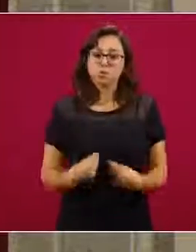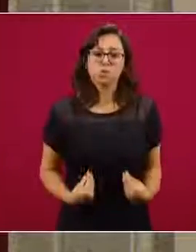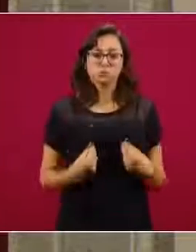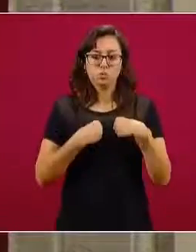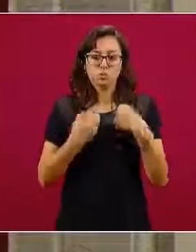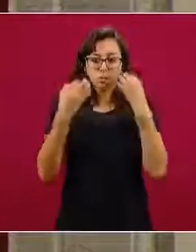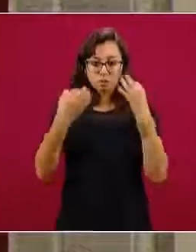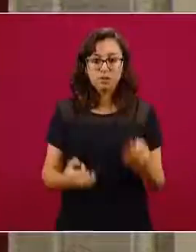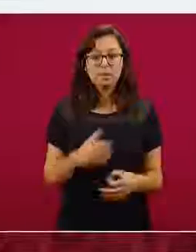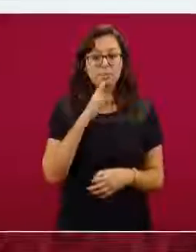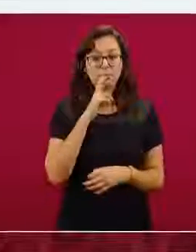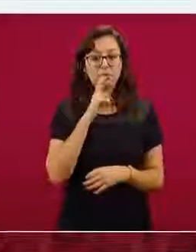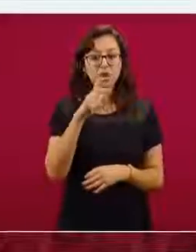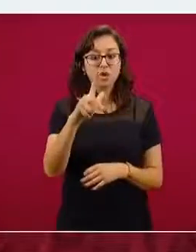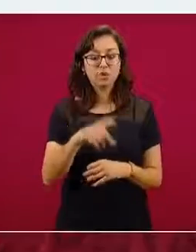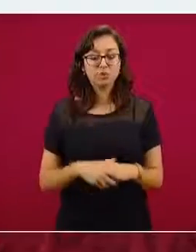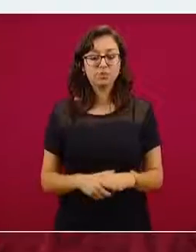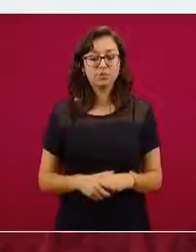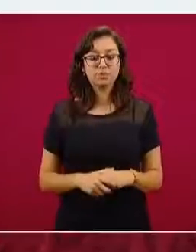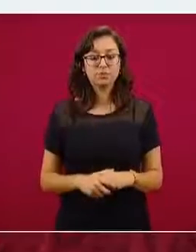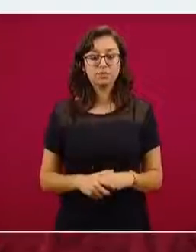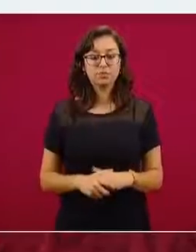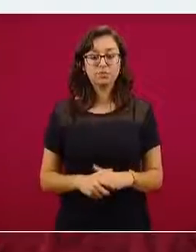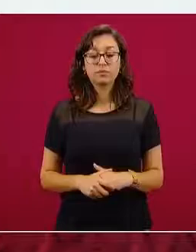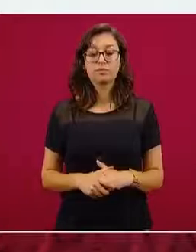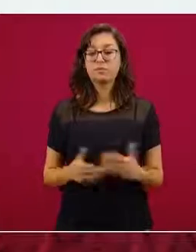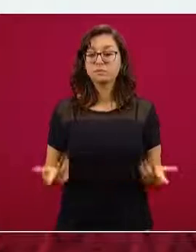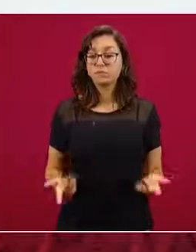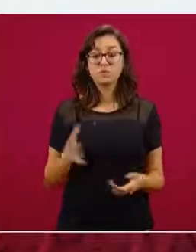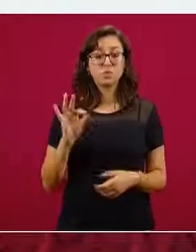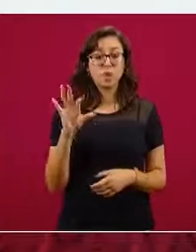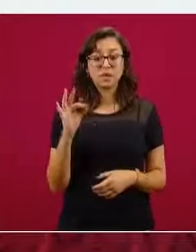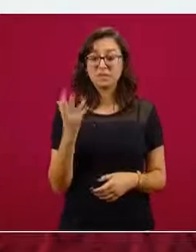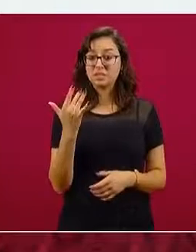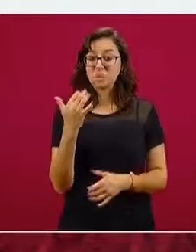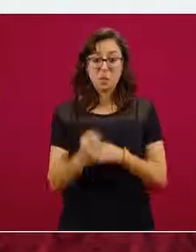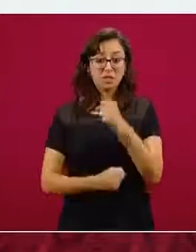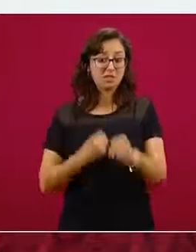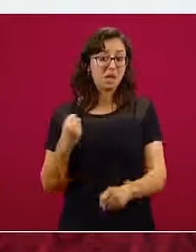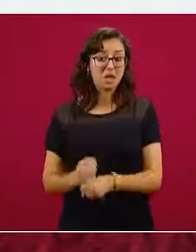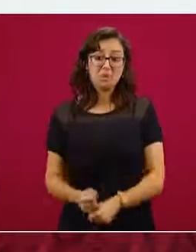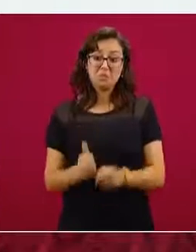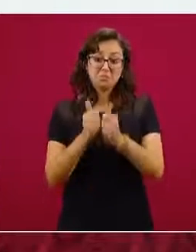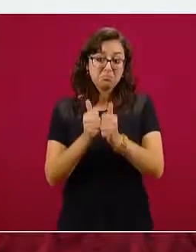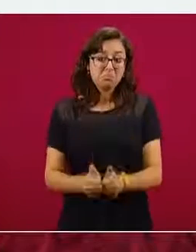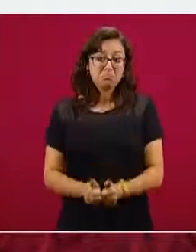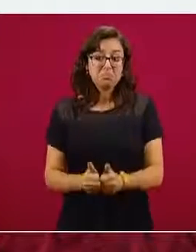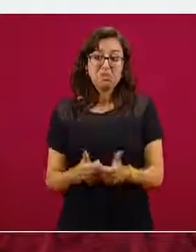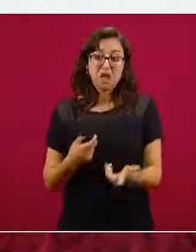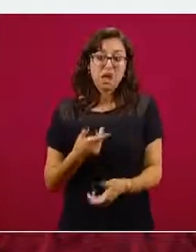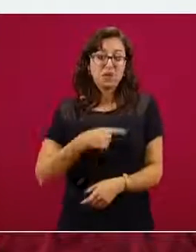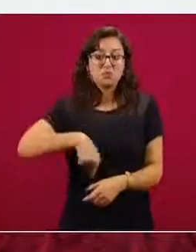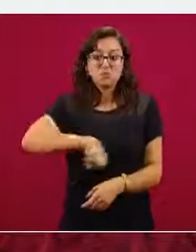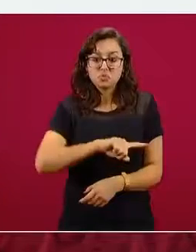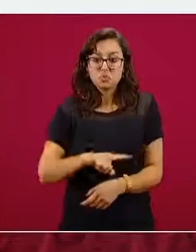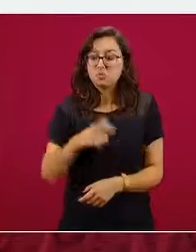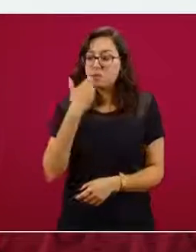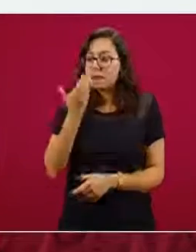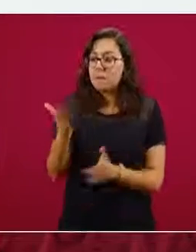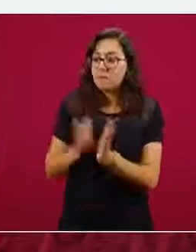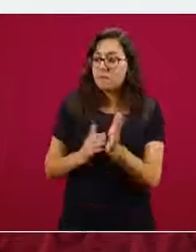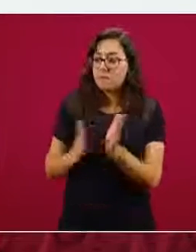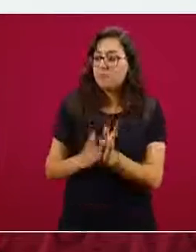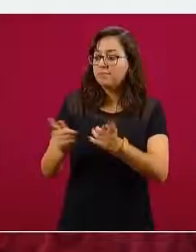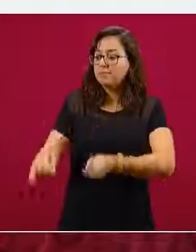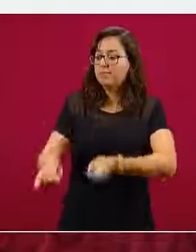tienen estas familias. Son familias que llevan 40, 50 años viviendo ahí. Y lo único que piden es tener la certeza